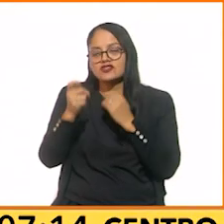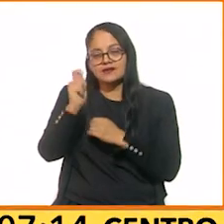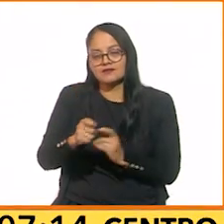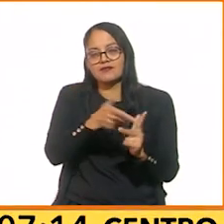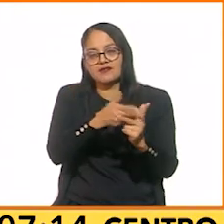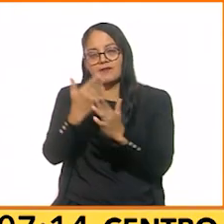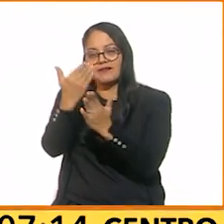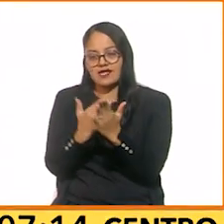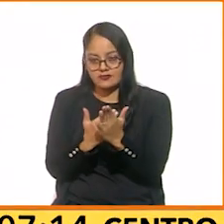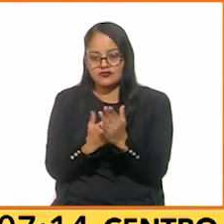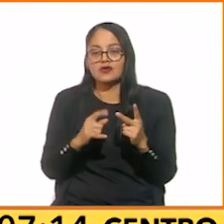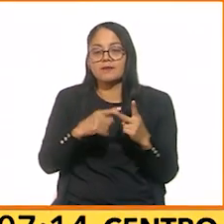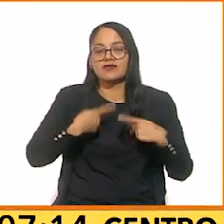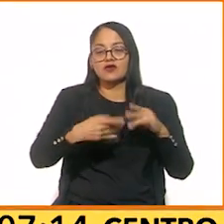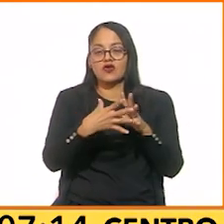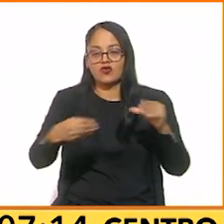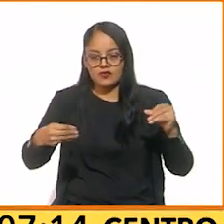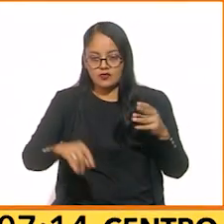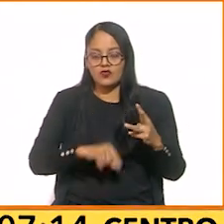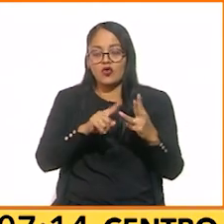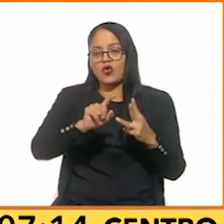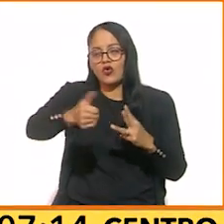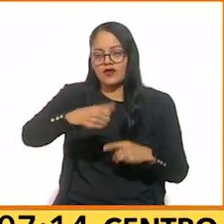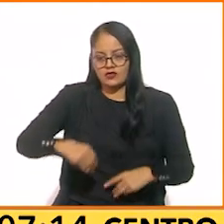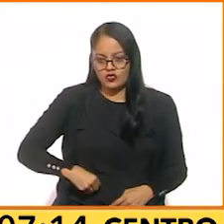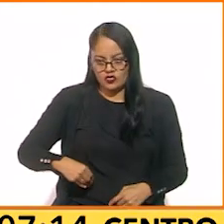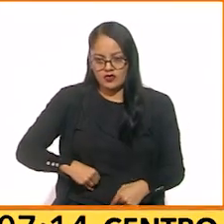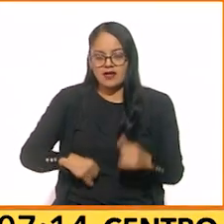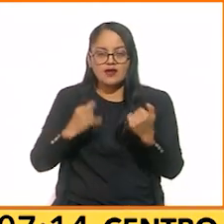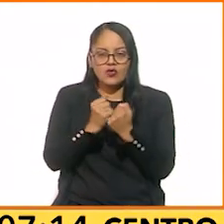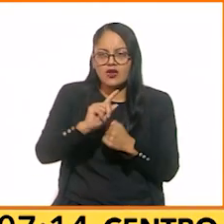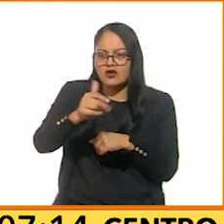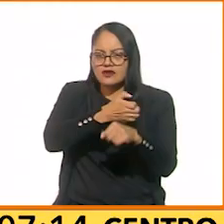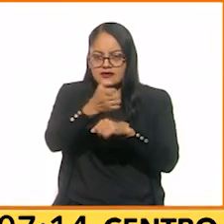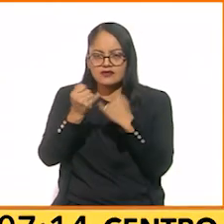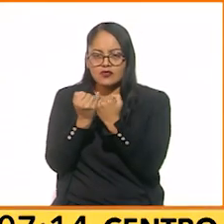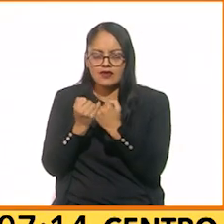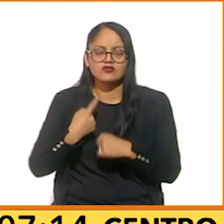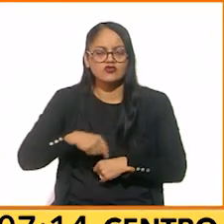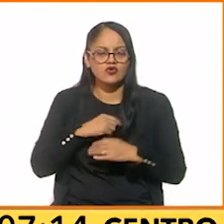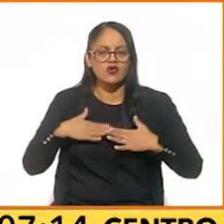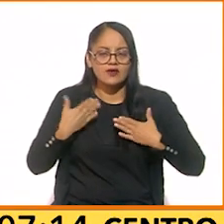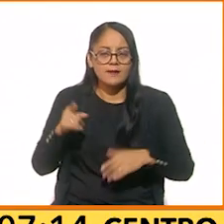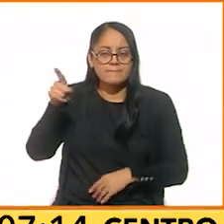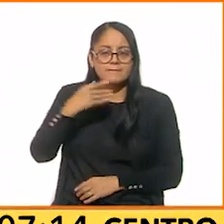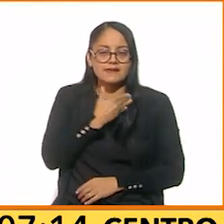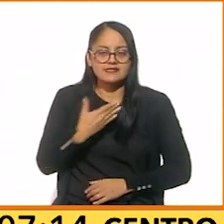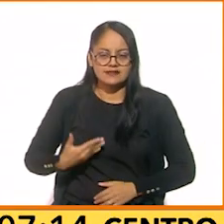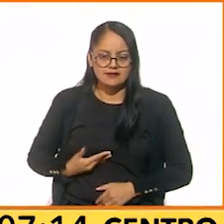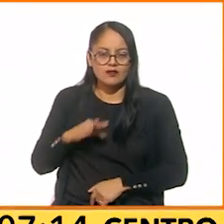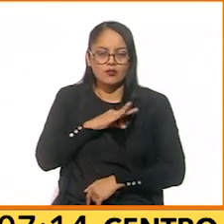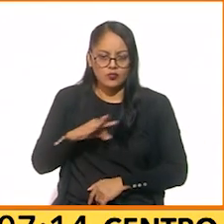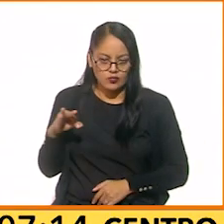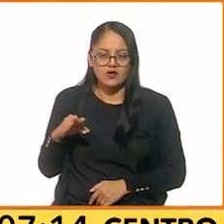hablando, desapariciones u otro tipo de delitos y confrontación con el Estado. Confiamos en que la presidenta pueda, con